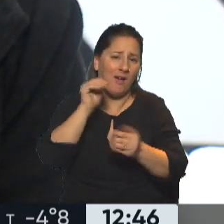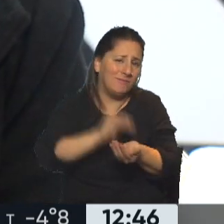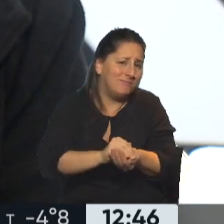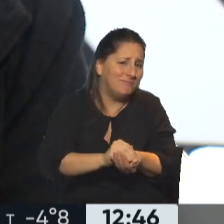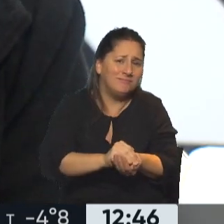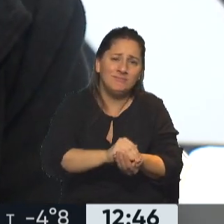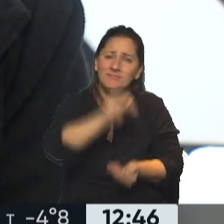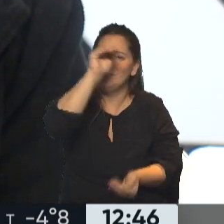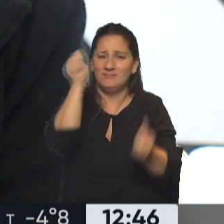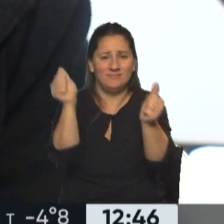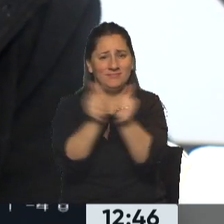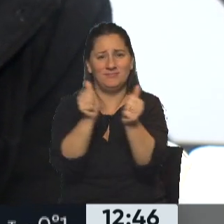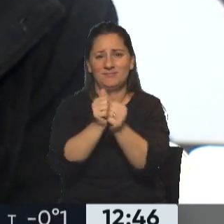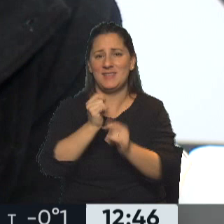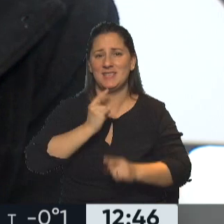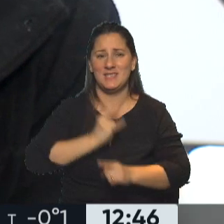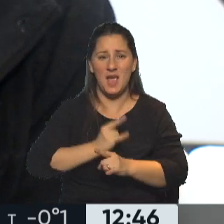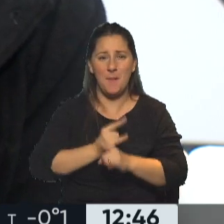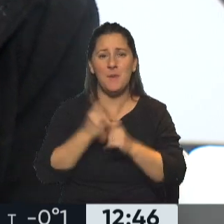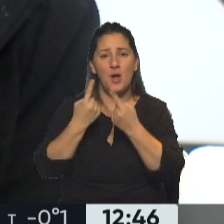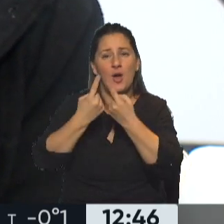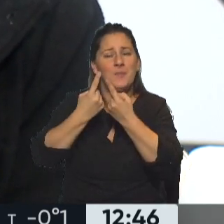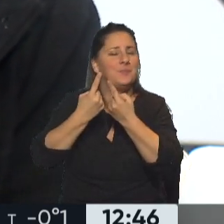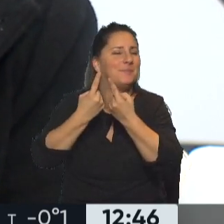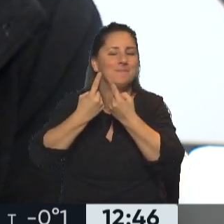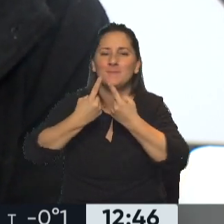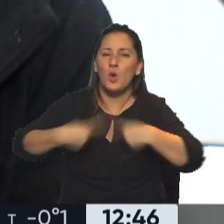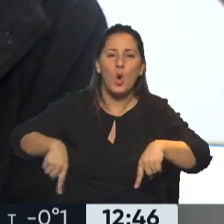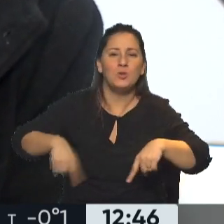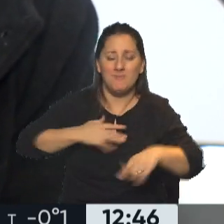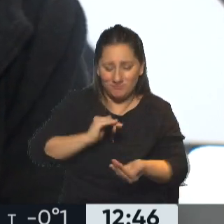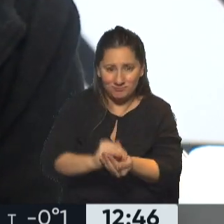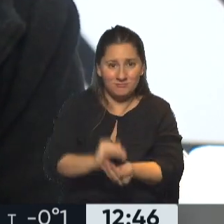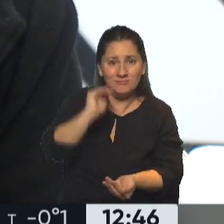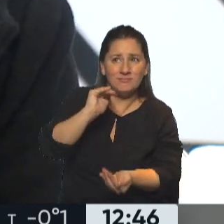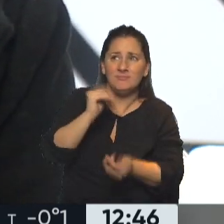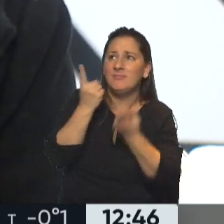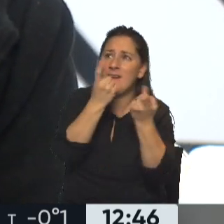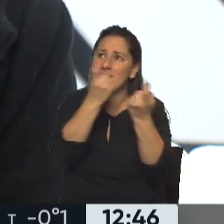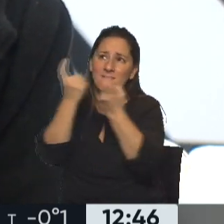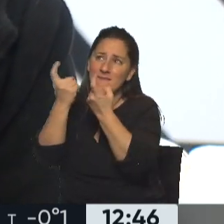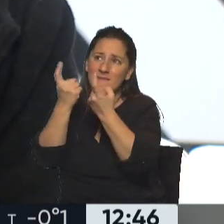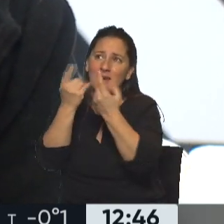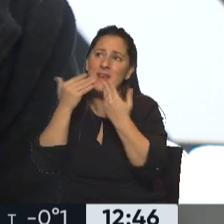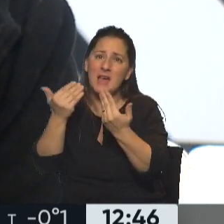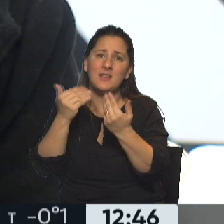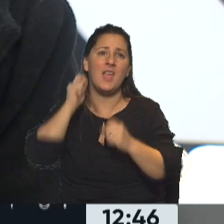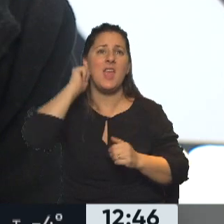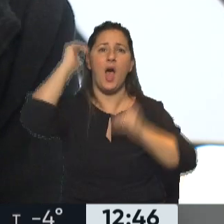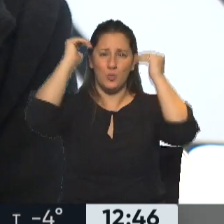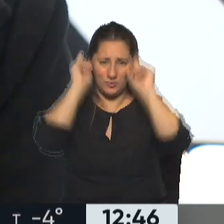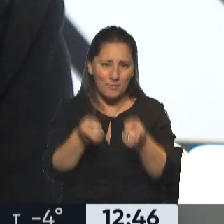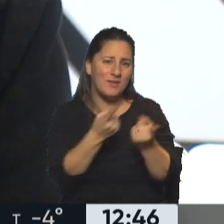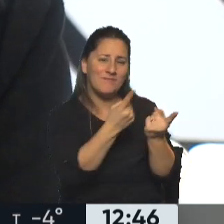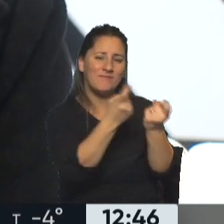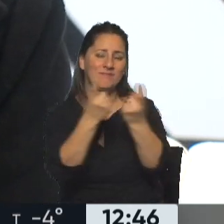entonces... Casi todo lo que, no sé, me pasó en la infancia es de ellos, bueno, en la adultez también, qué sé yo. Pero,